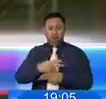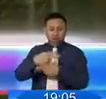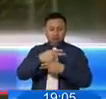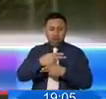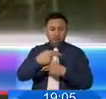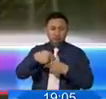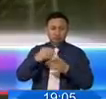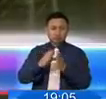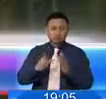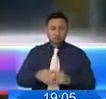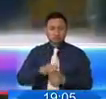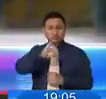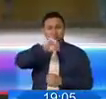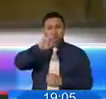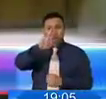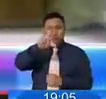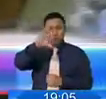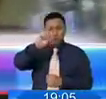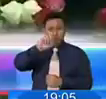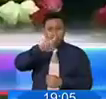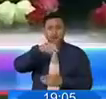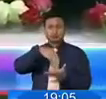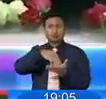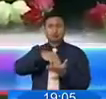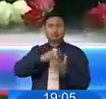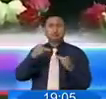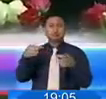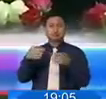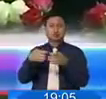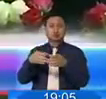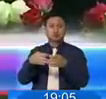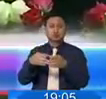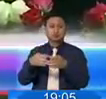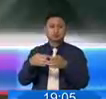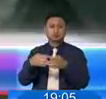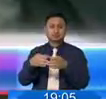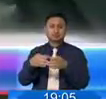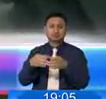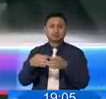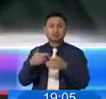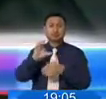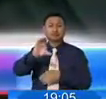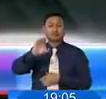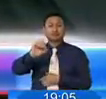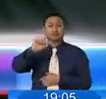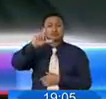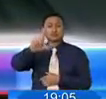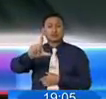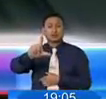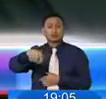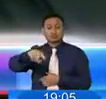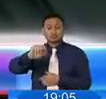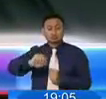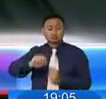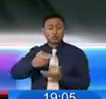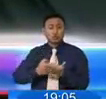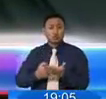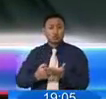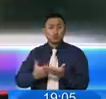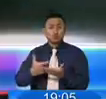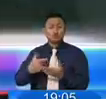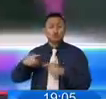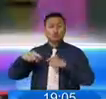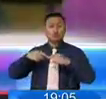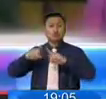Julio César Trujillo, con los miembros de la Comisión de ICAL, y también en esa reunión estuvieron presentes los jefes